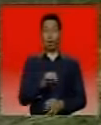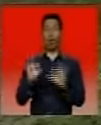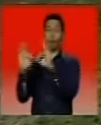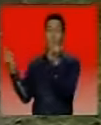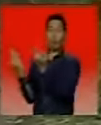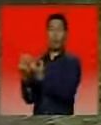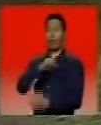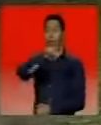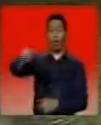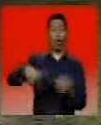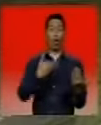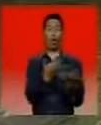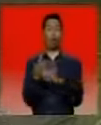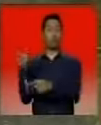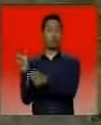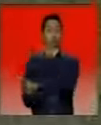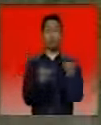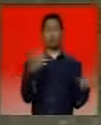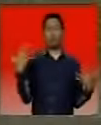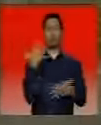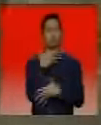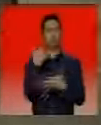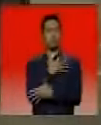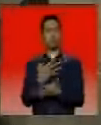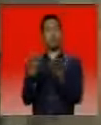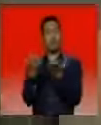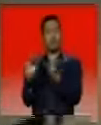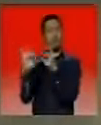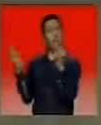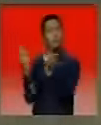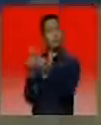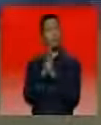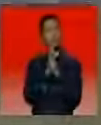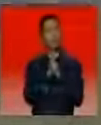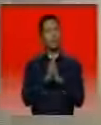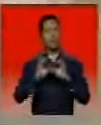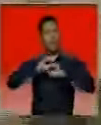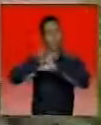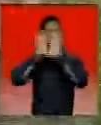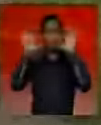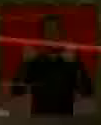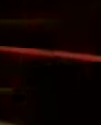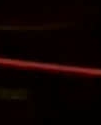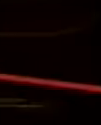que se esclarezca la muerte del exalcalde. Jonathan García, Gama Noticias.